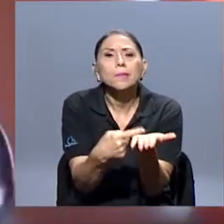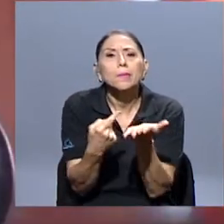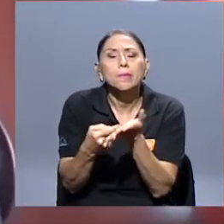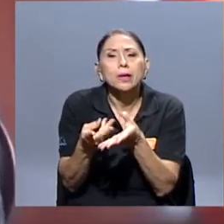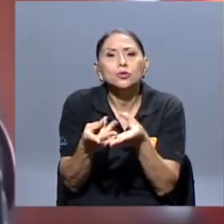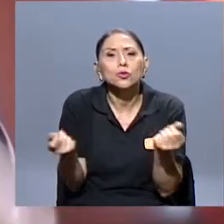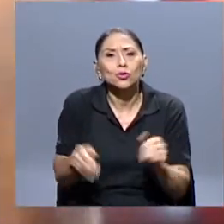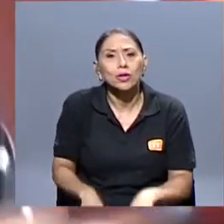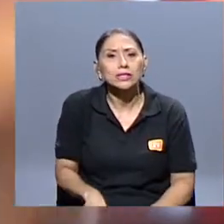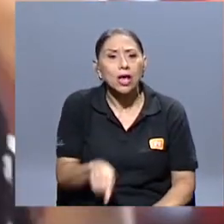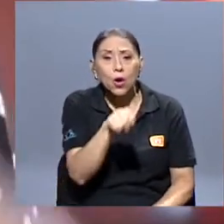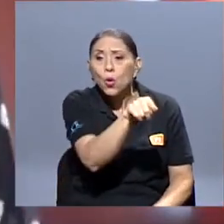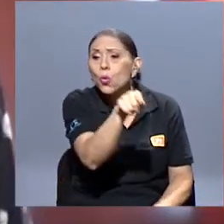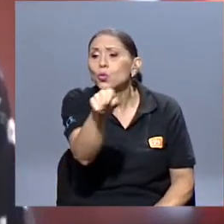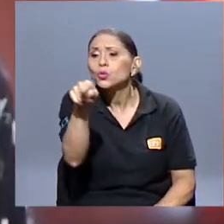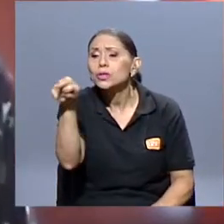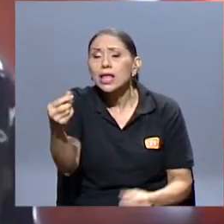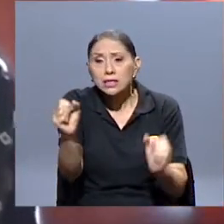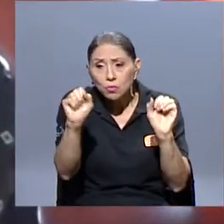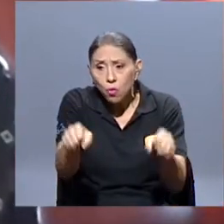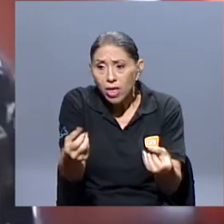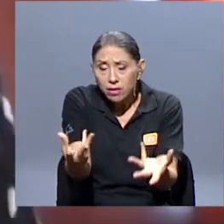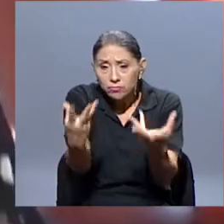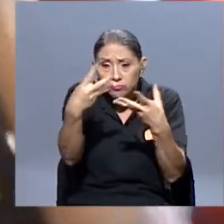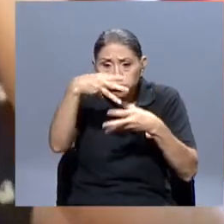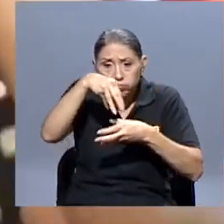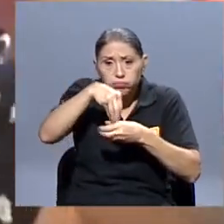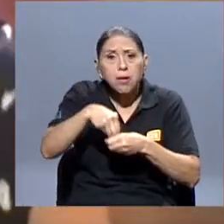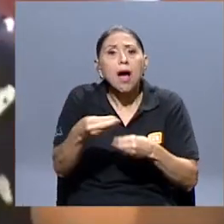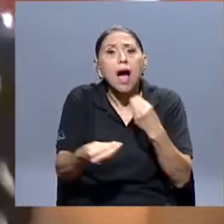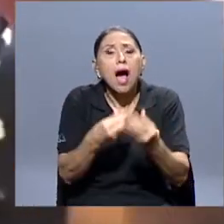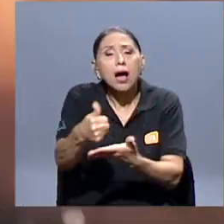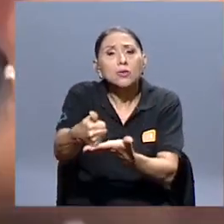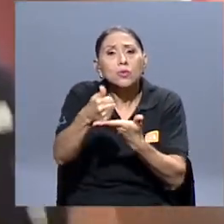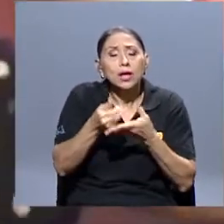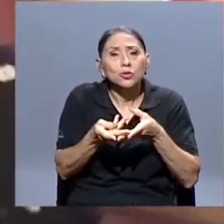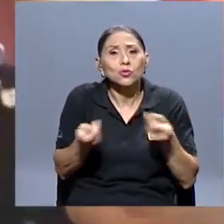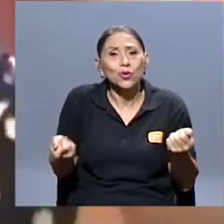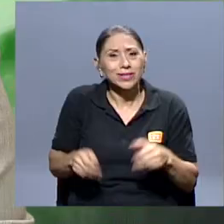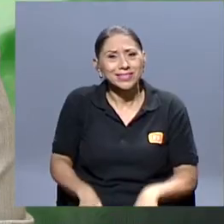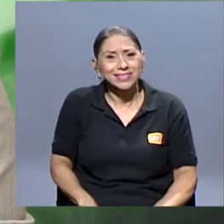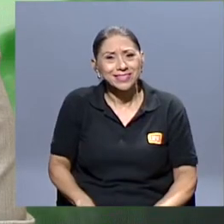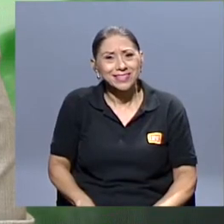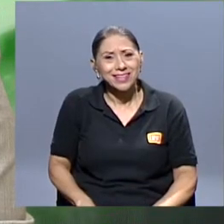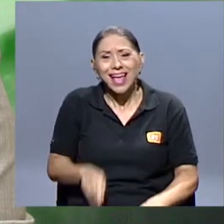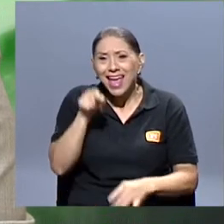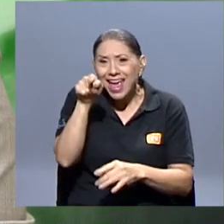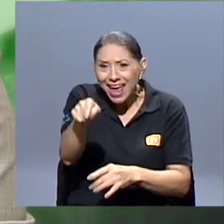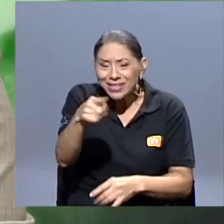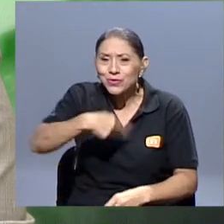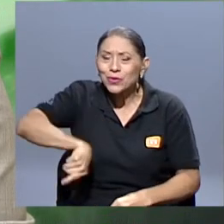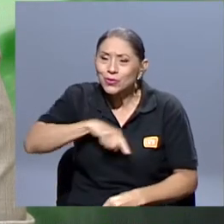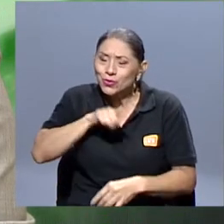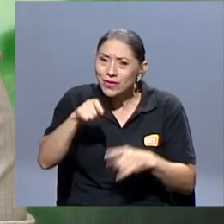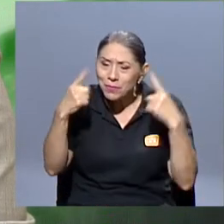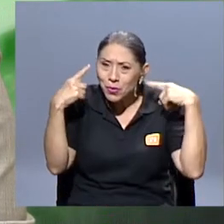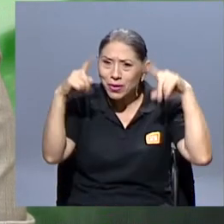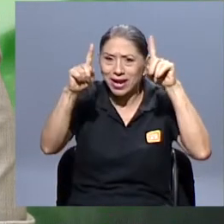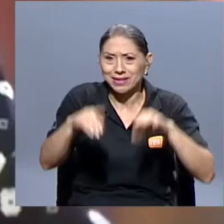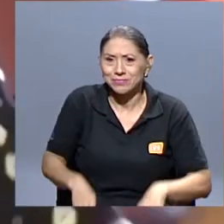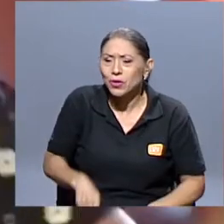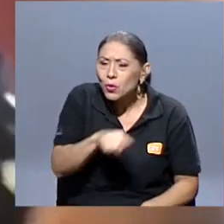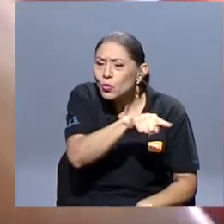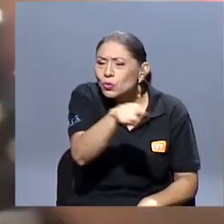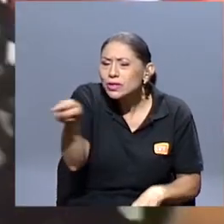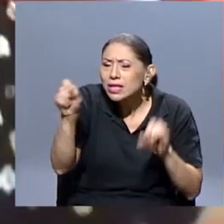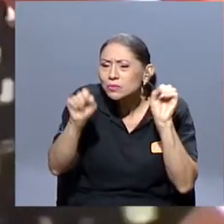ustedes dar para nosotros poder ayudar en esta solución? Esta es nuestra meta. Muchas gracias, esto tenemos que lograr. ¿Qué pueden ustedes